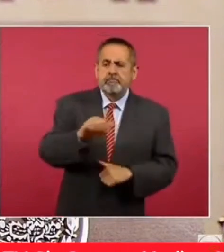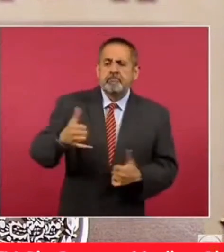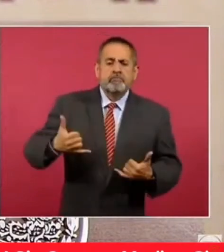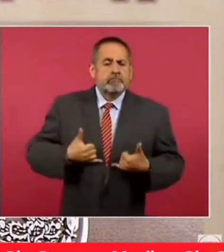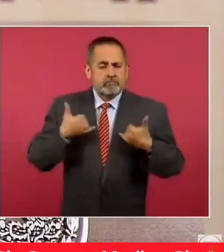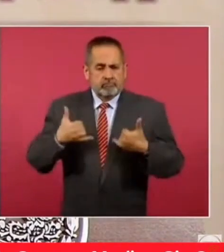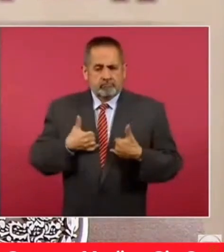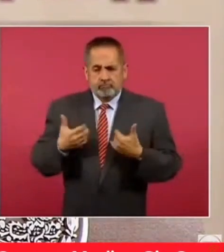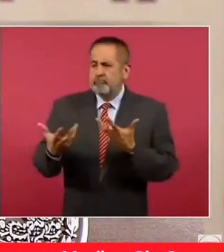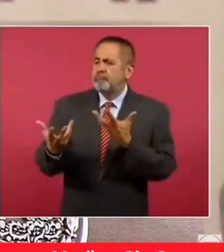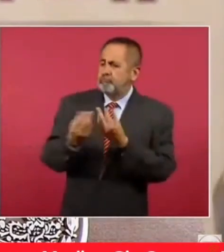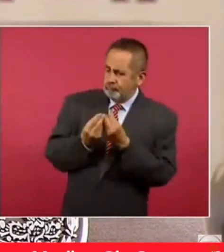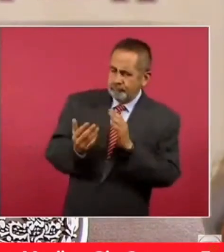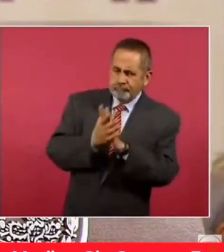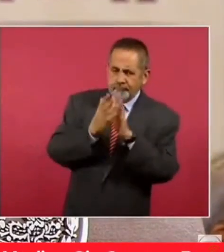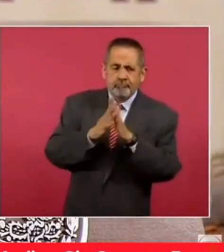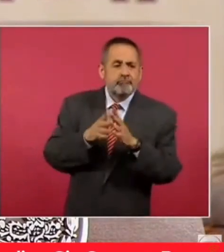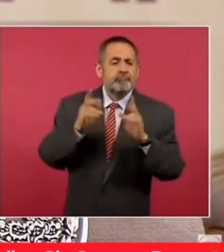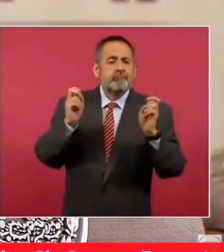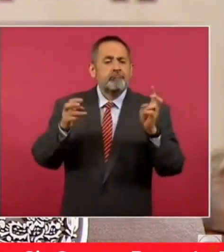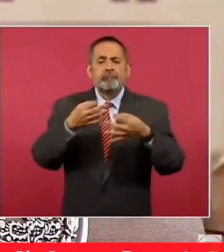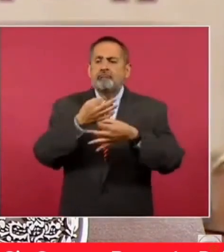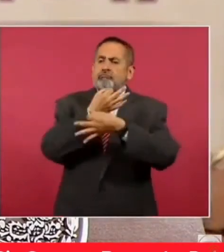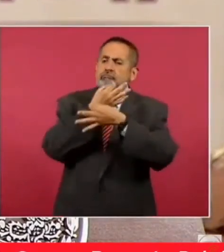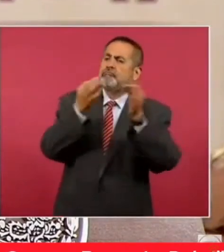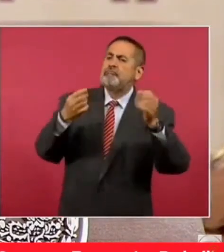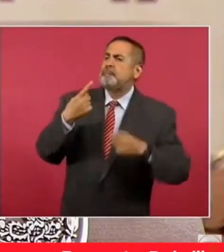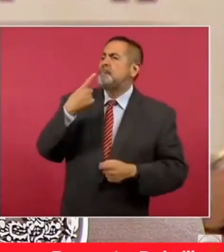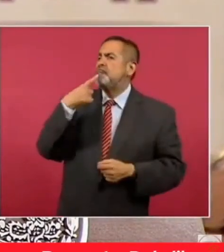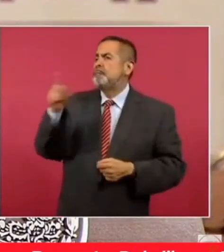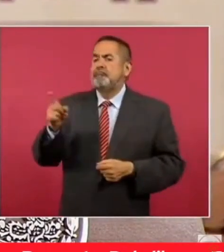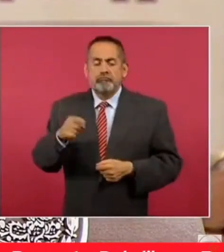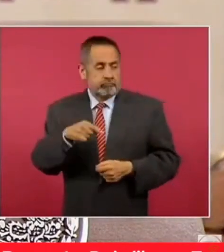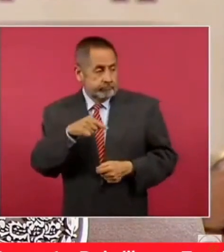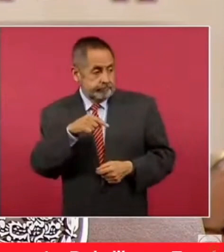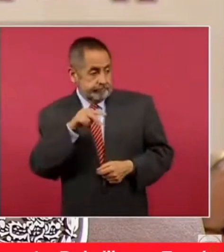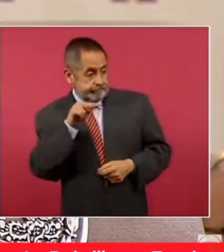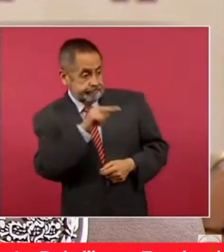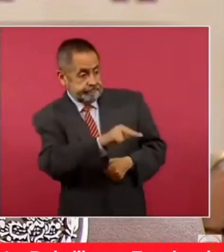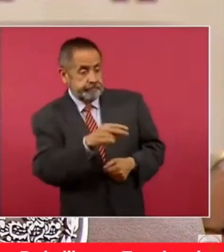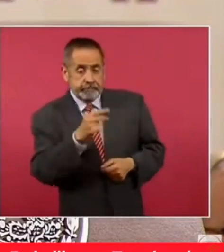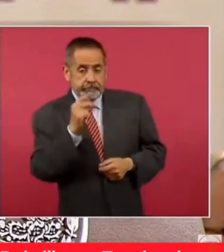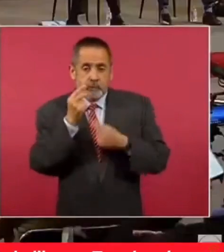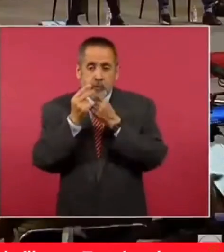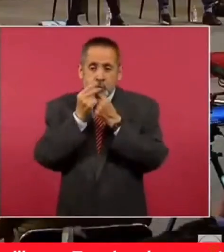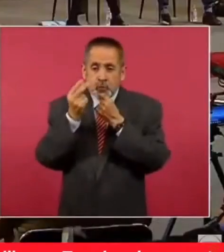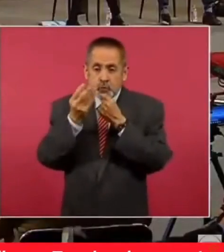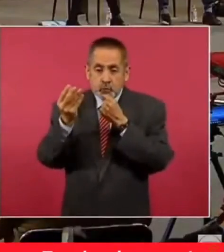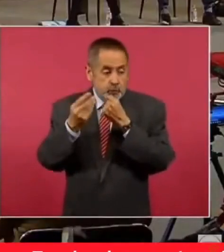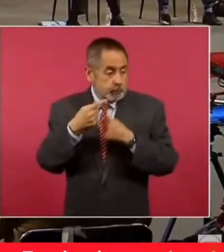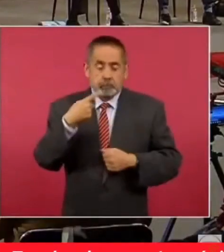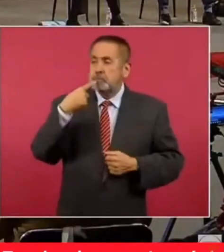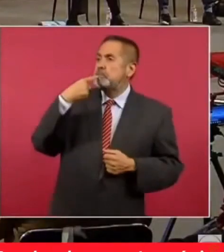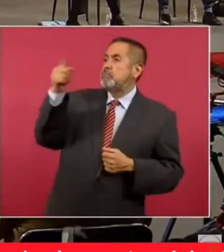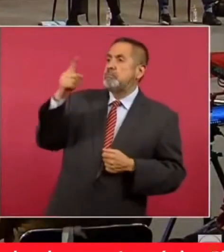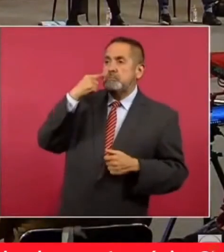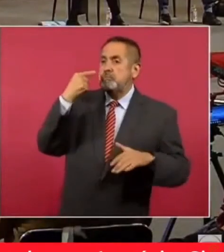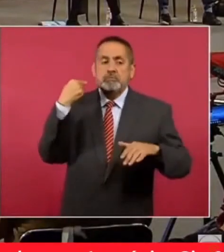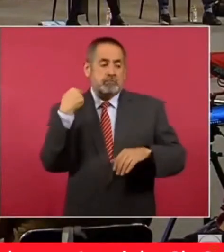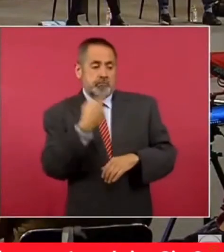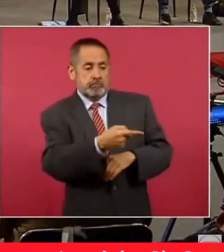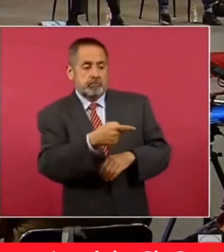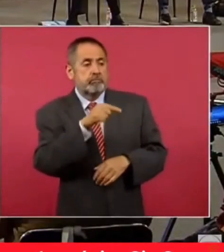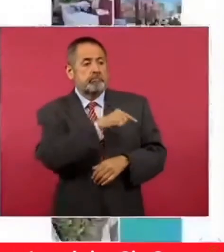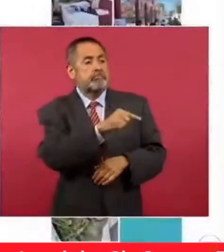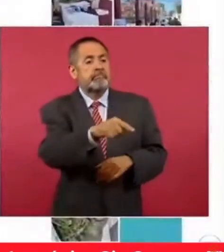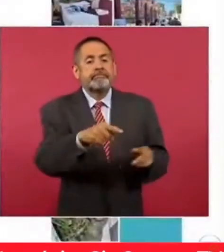a participar en el denunciatón contra el vapeo. Invitamos a la población a ser parte del cambio y denunciar la